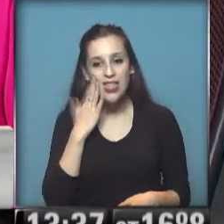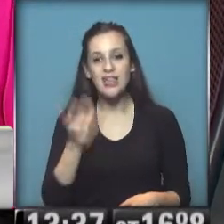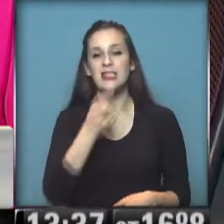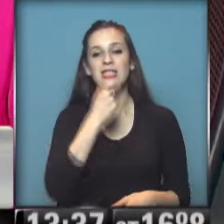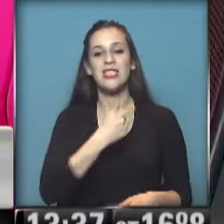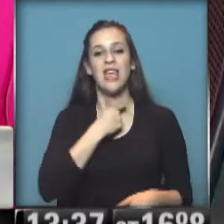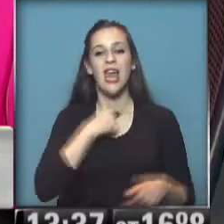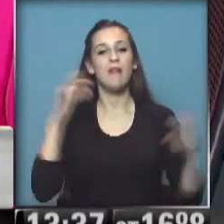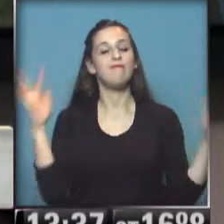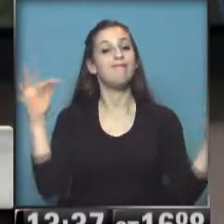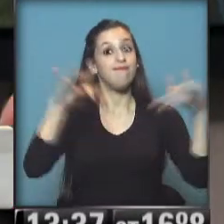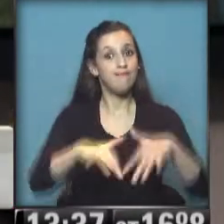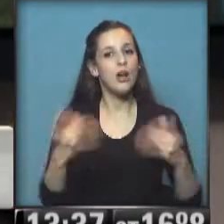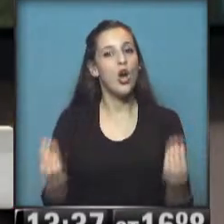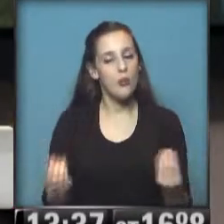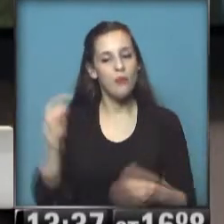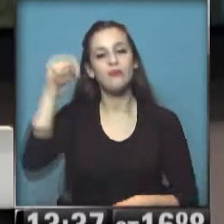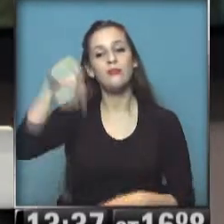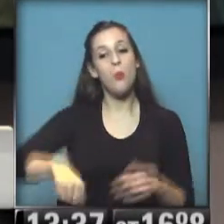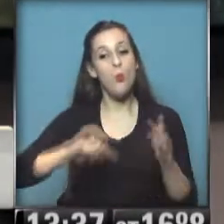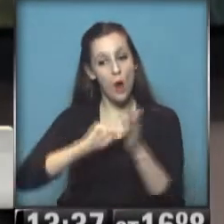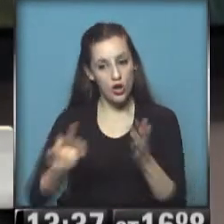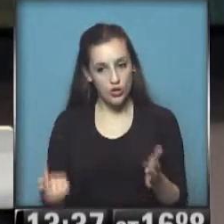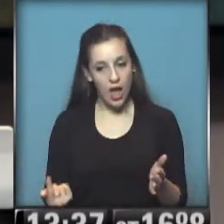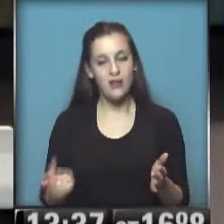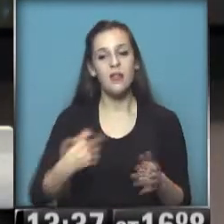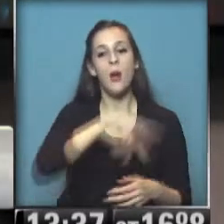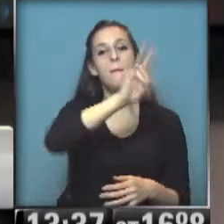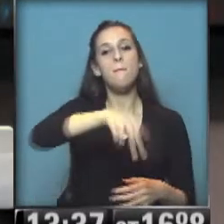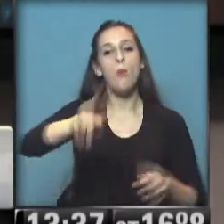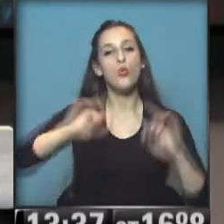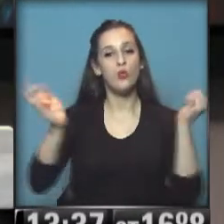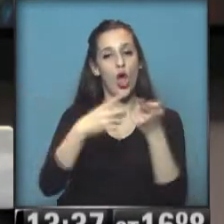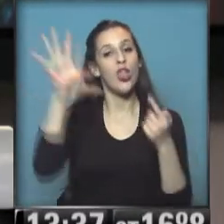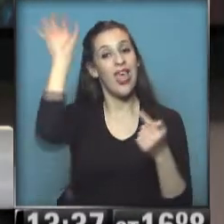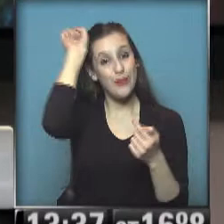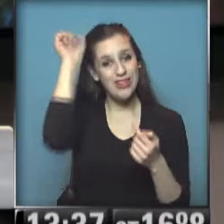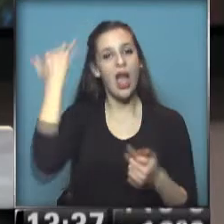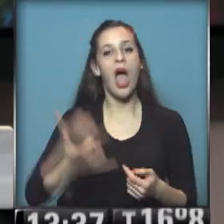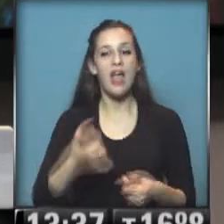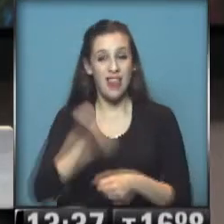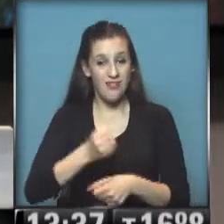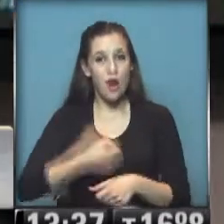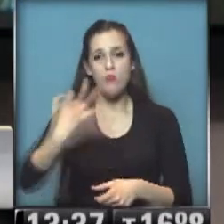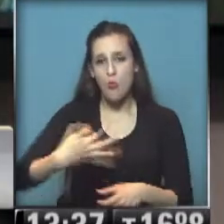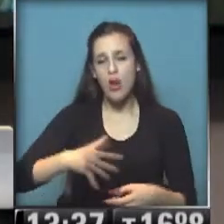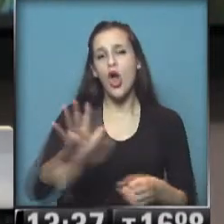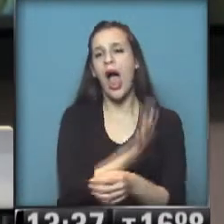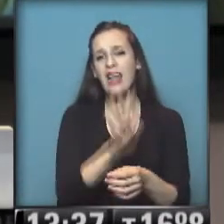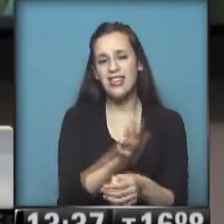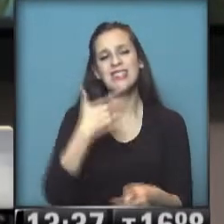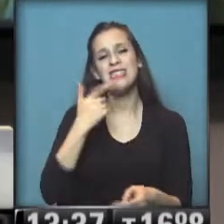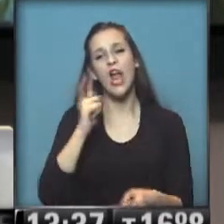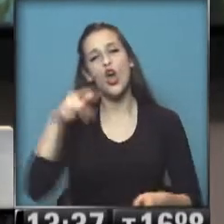saber un poco más del tema más tarde quiénes estén aquí en la ciudad de buenos aires en el museo evita va a haber una actividad muy interesante con actrices cuando adriana salonia con